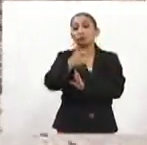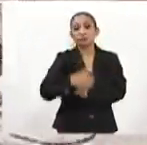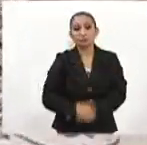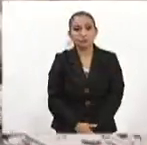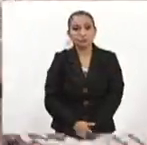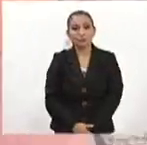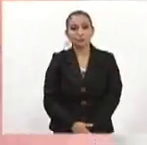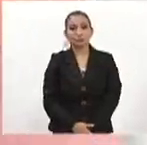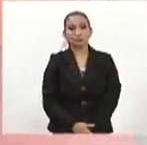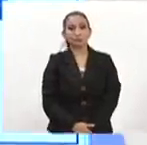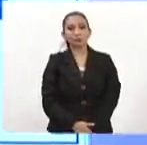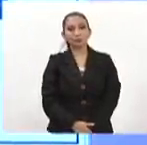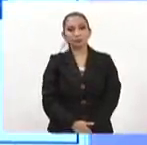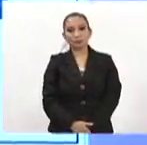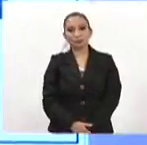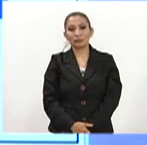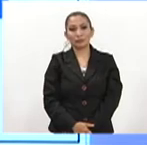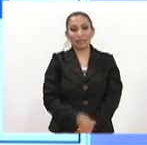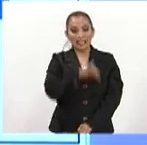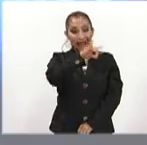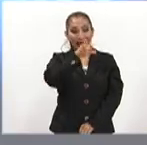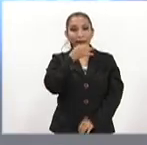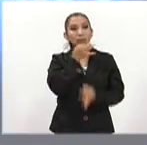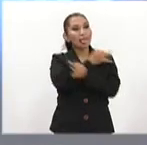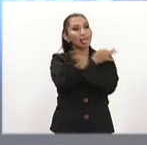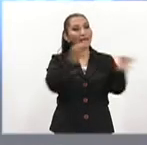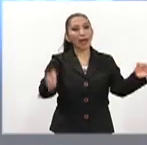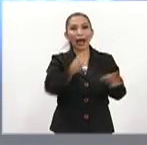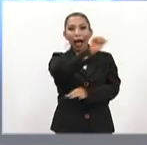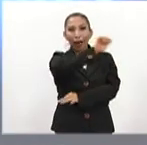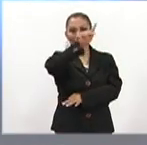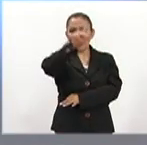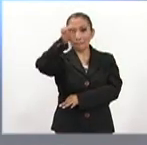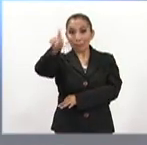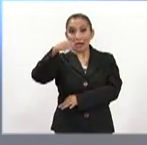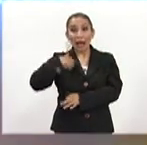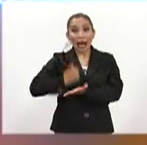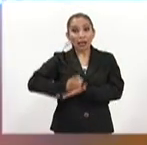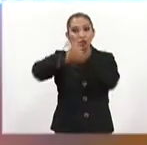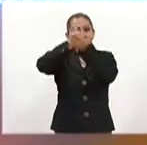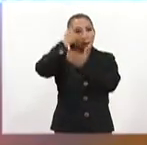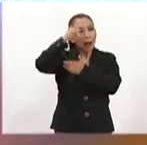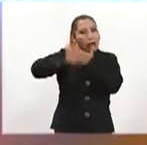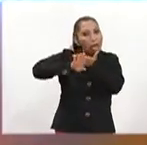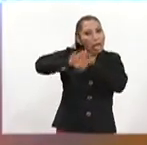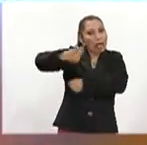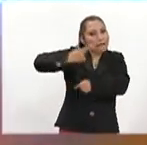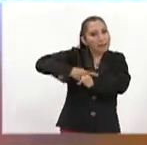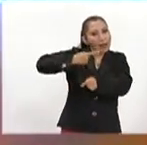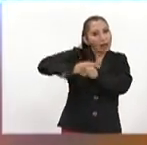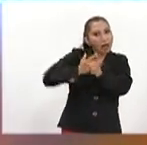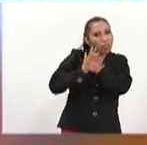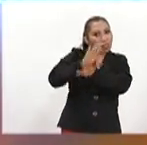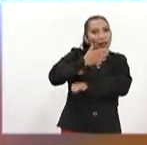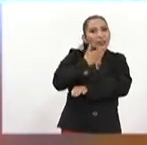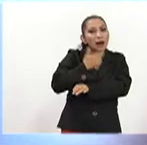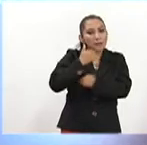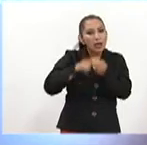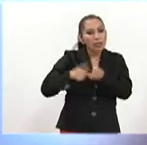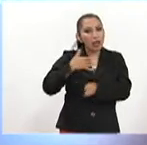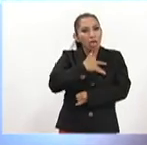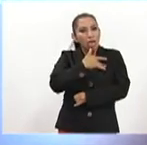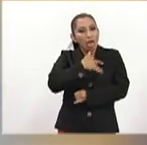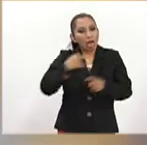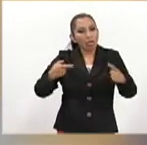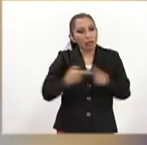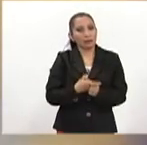pesos. El IMSS lanzó una nueva herramienta digital que permitirá prevenir enfermedades crónicas como diabetes e